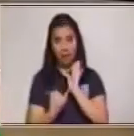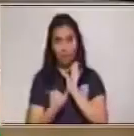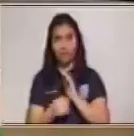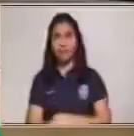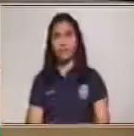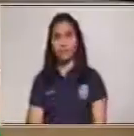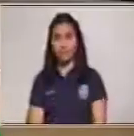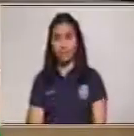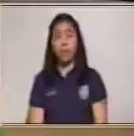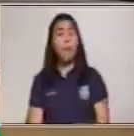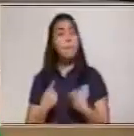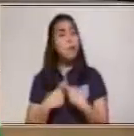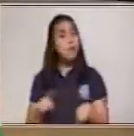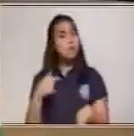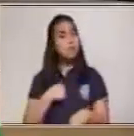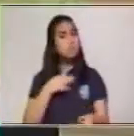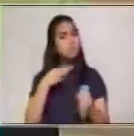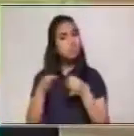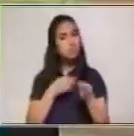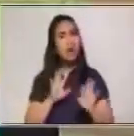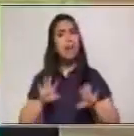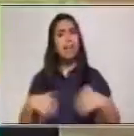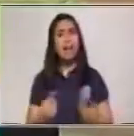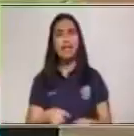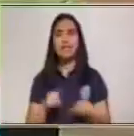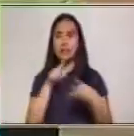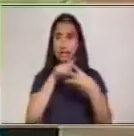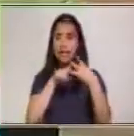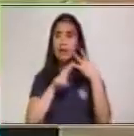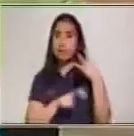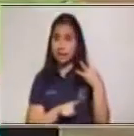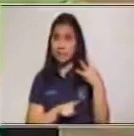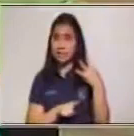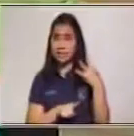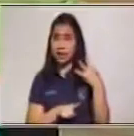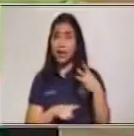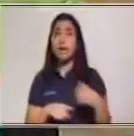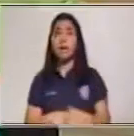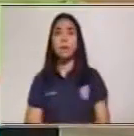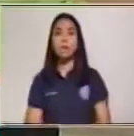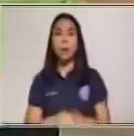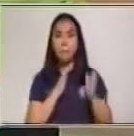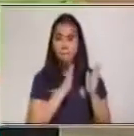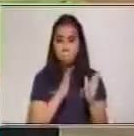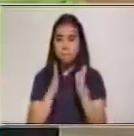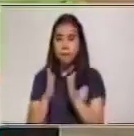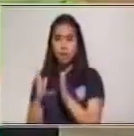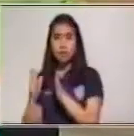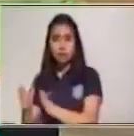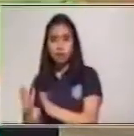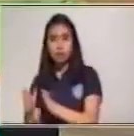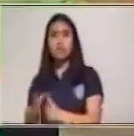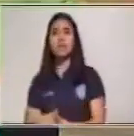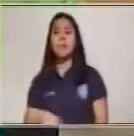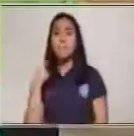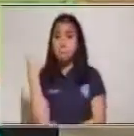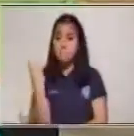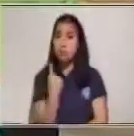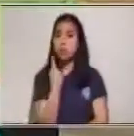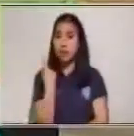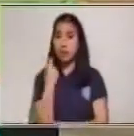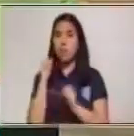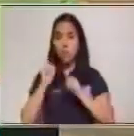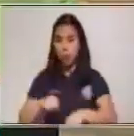poder realizar correctamente un organizador gráfico. El primer paso es resumir. Y